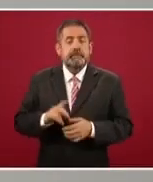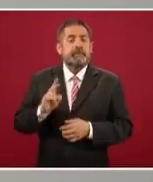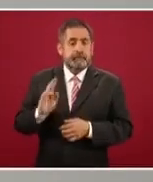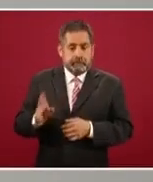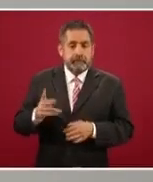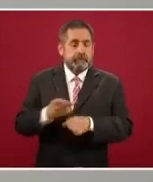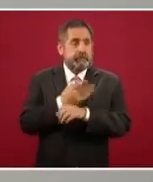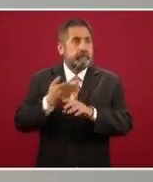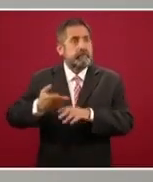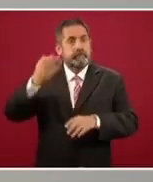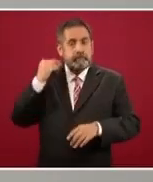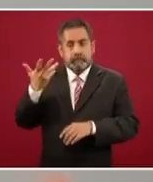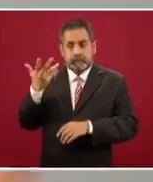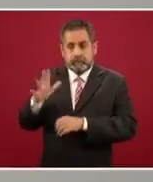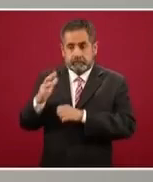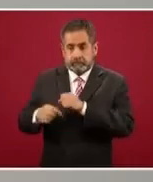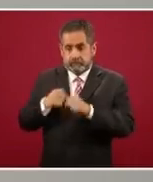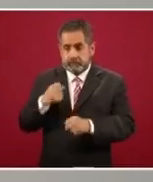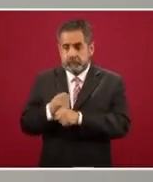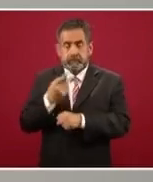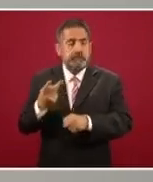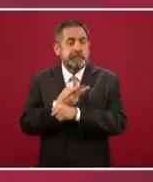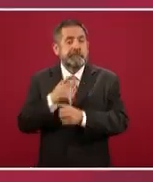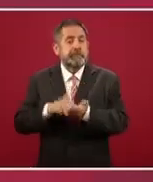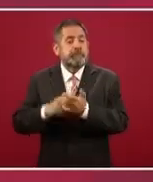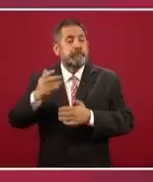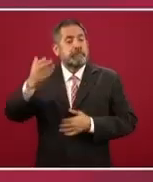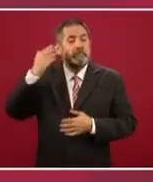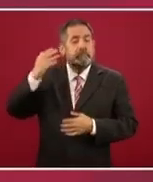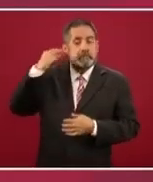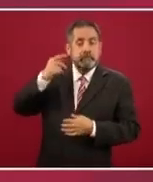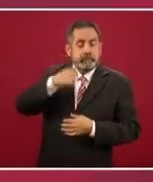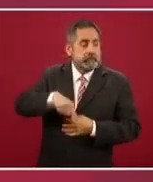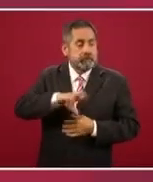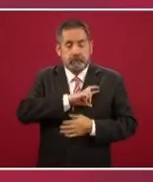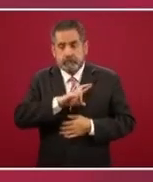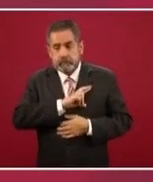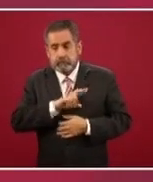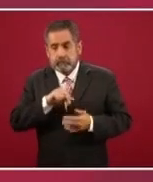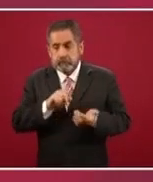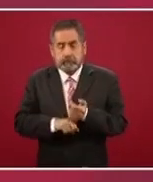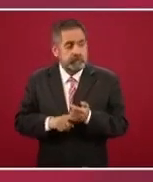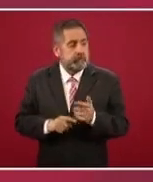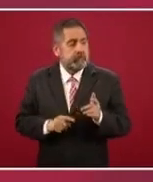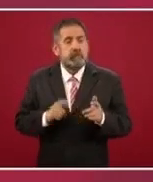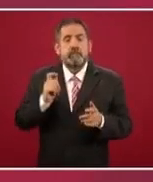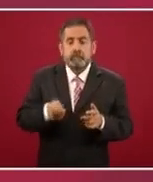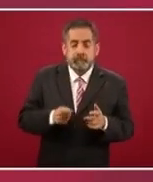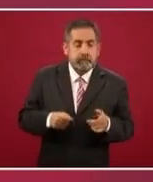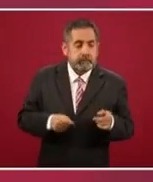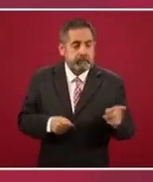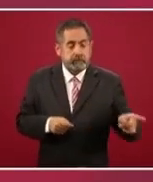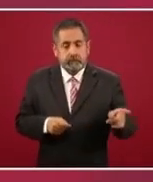una epidemia hace 10 años, es que las corporaciones hospitalarias privadas le cobran al paciente